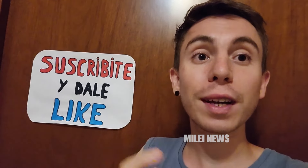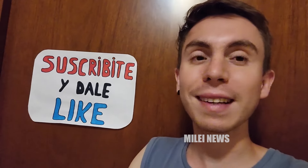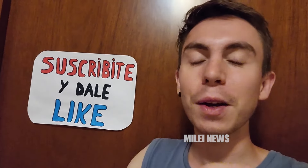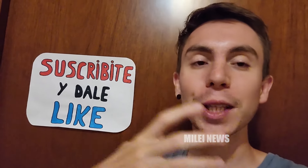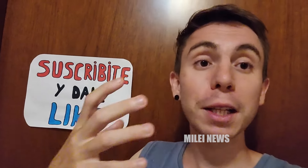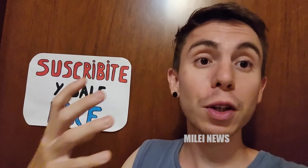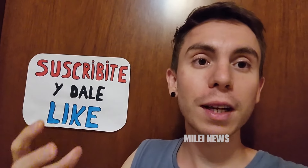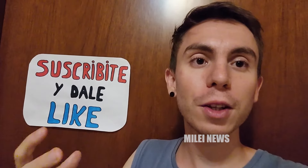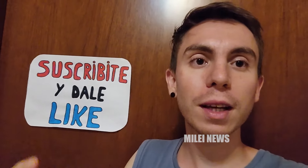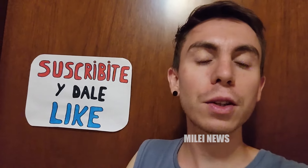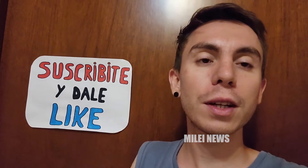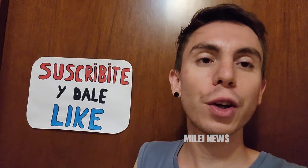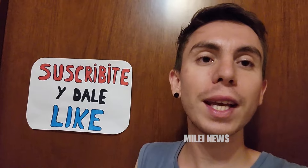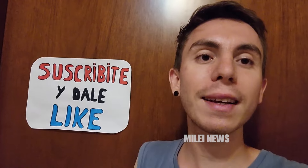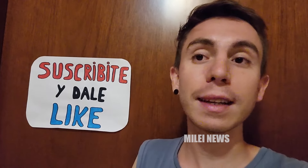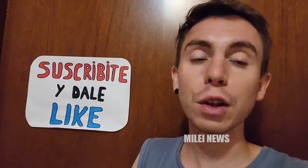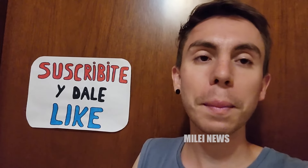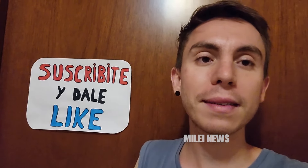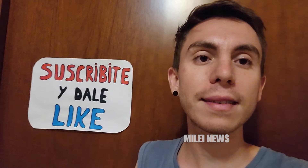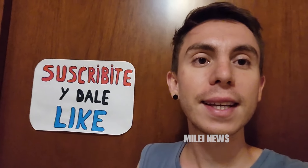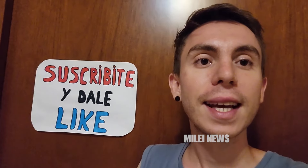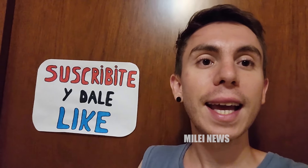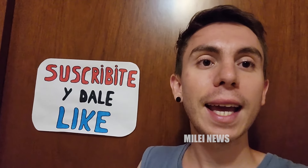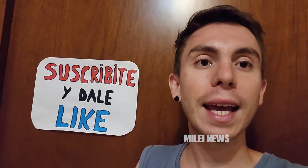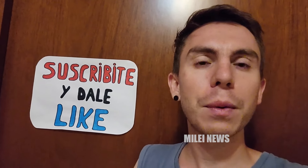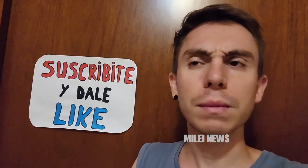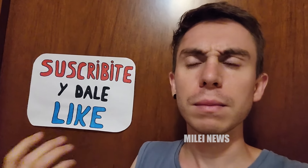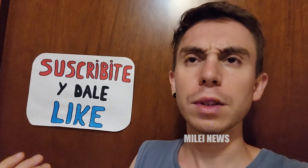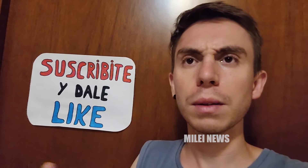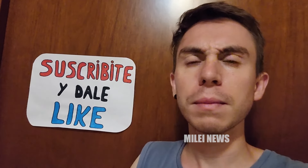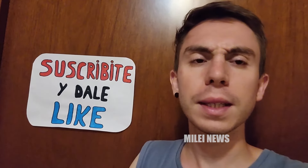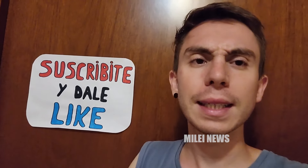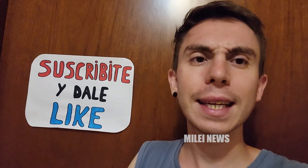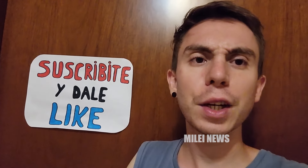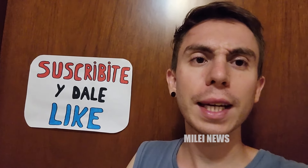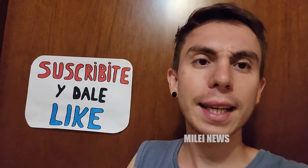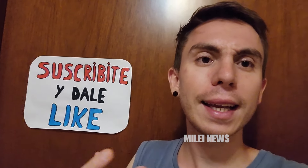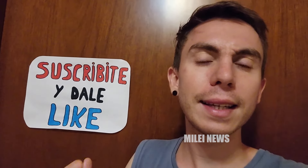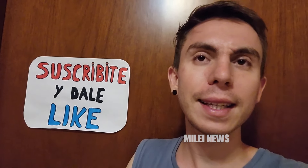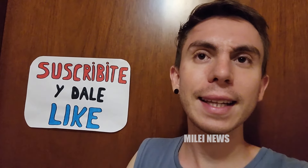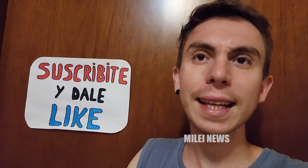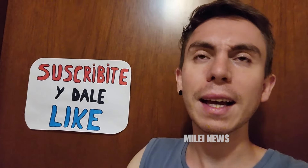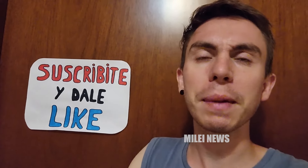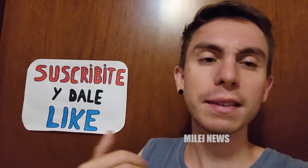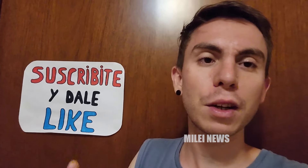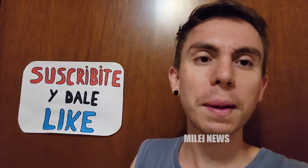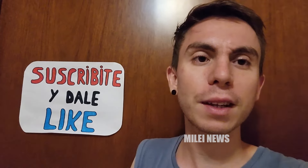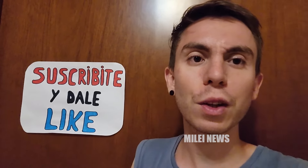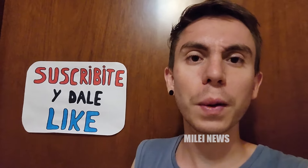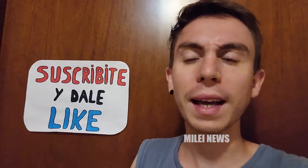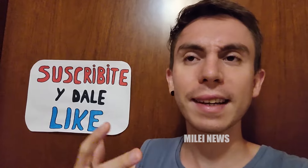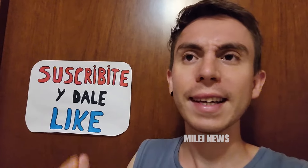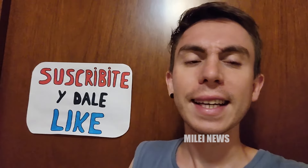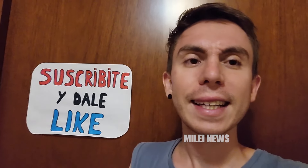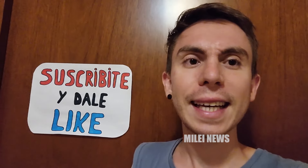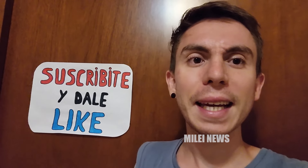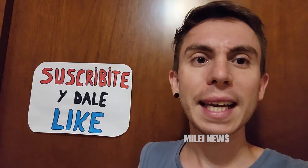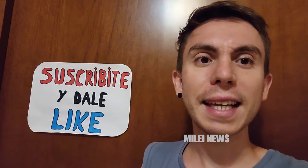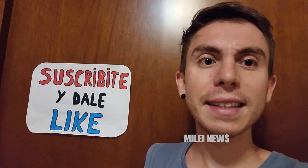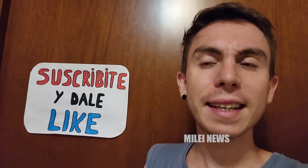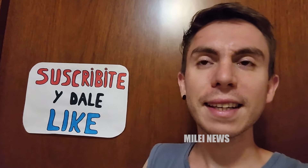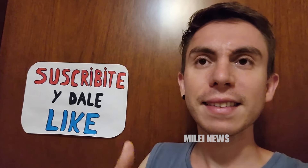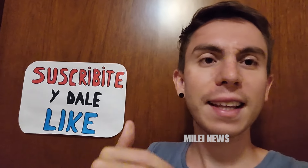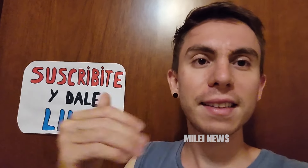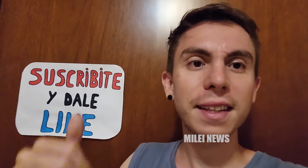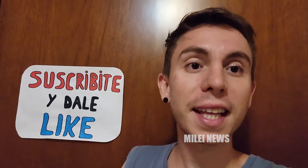congreso que se habló tanto tanto tanto en estos días en estos meses Eh bueno no creo que en en días meses no pasaron todavía hace eh